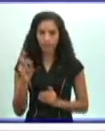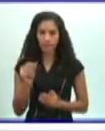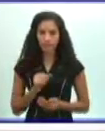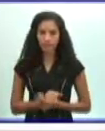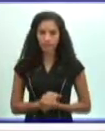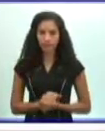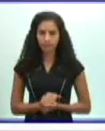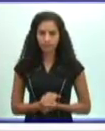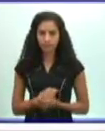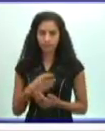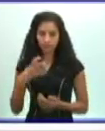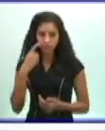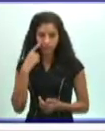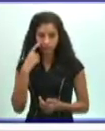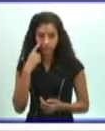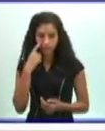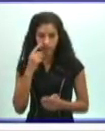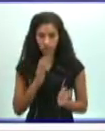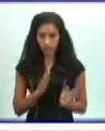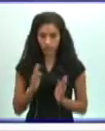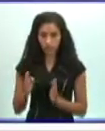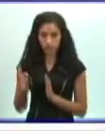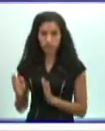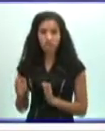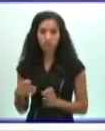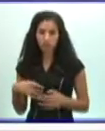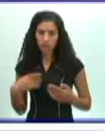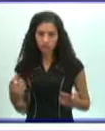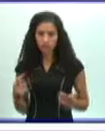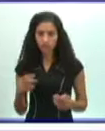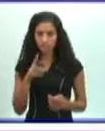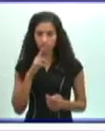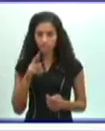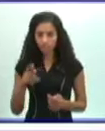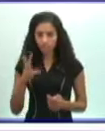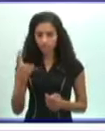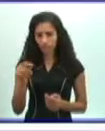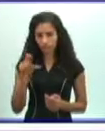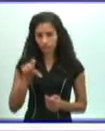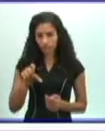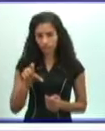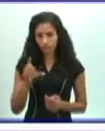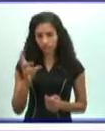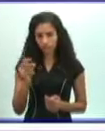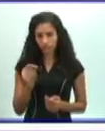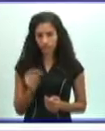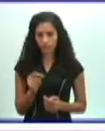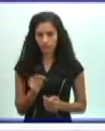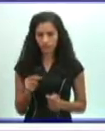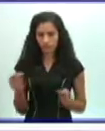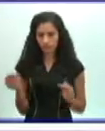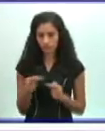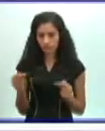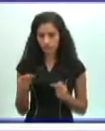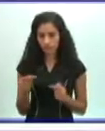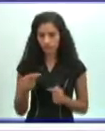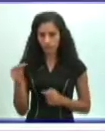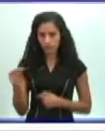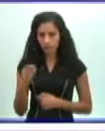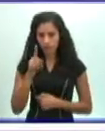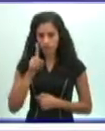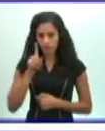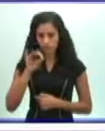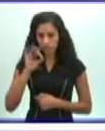Si tienes en cuenta este proceder, entonces coincidirás conmigo en que el resultado nos dio